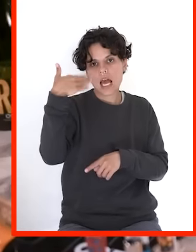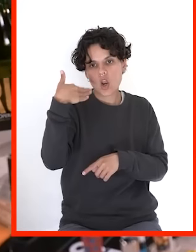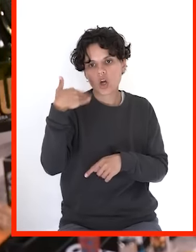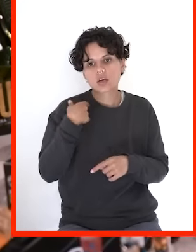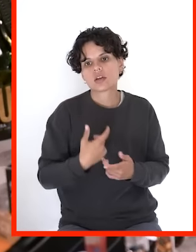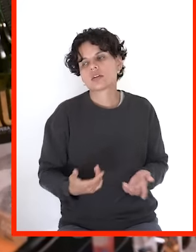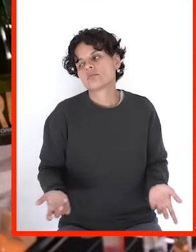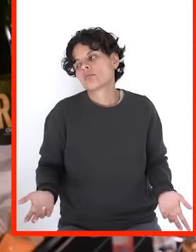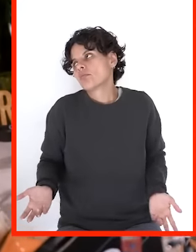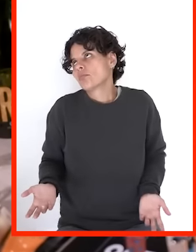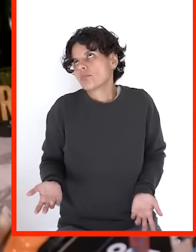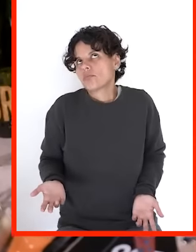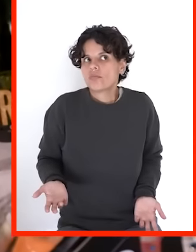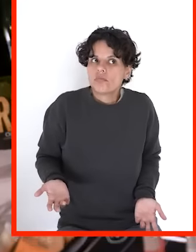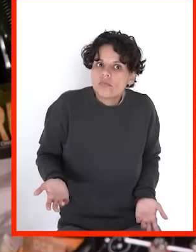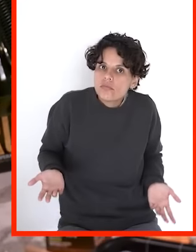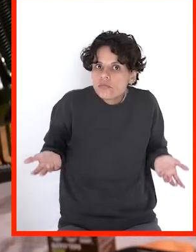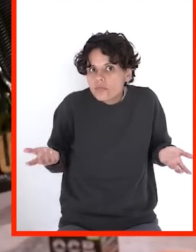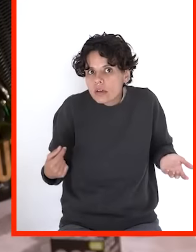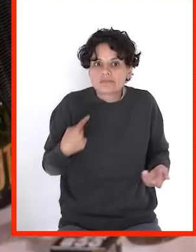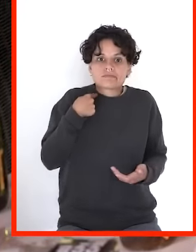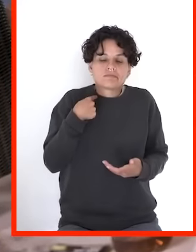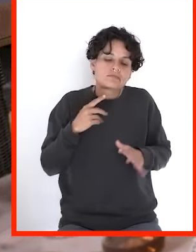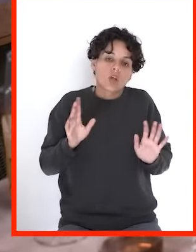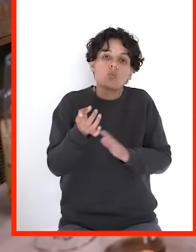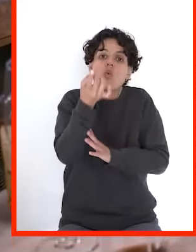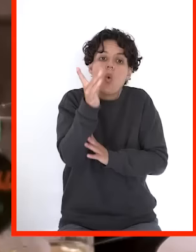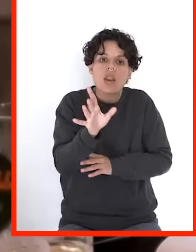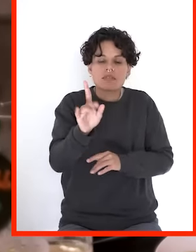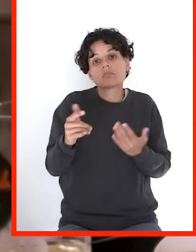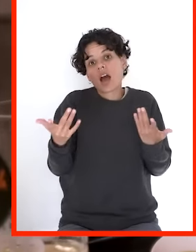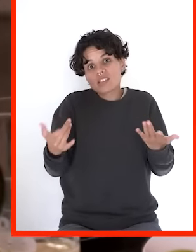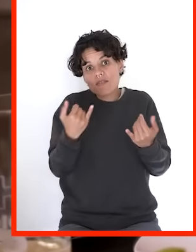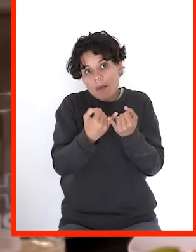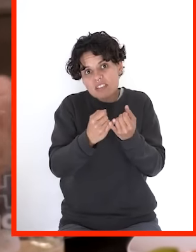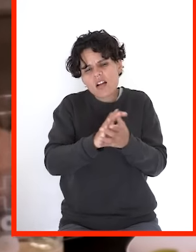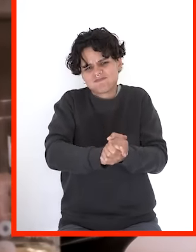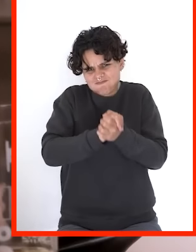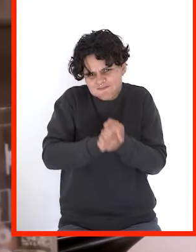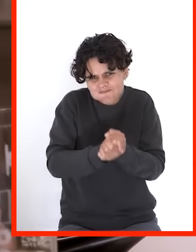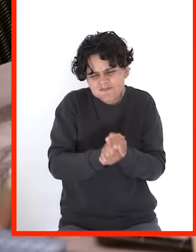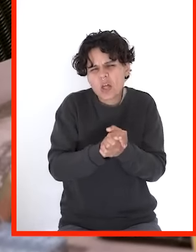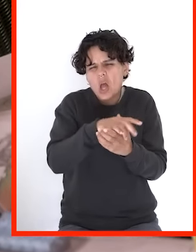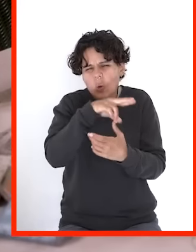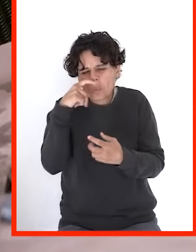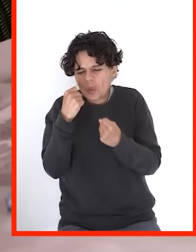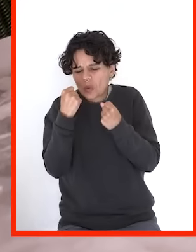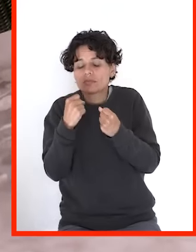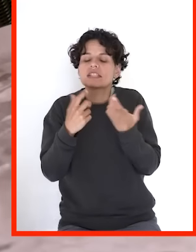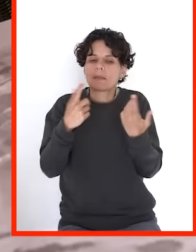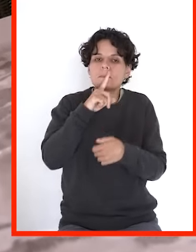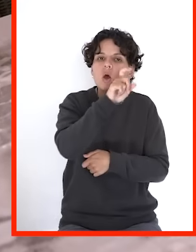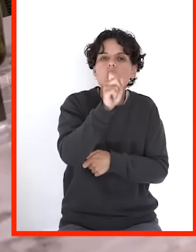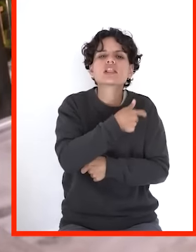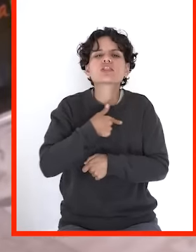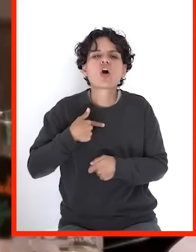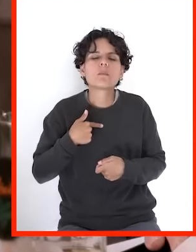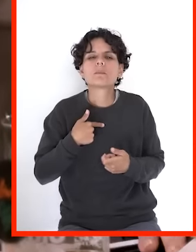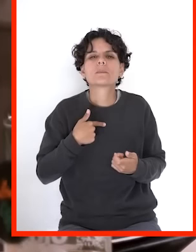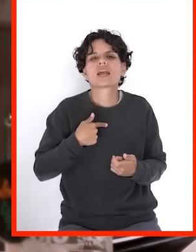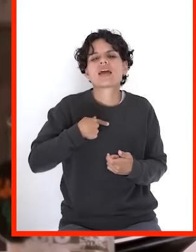Salí para atrás. No, fue una pura vez no. Es que así solamente se consagra la amistad. ¿Por qué Movimiento Original? Cuéntenos un poco